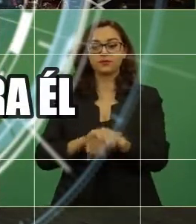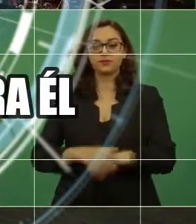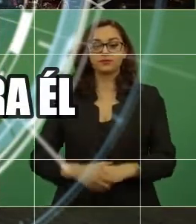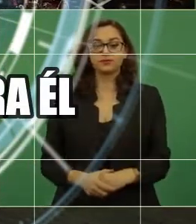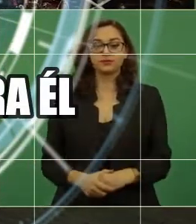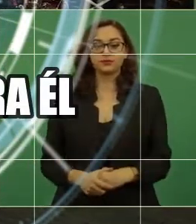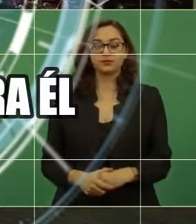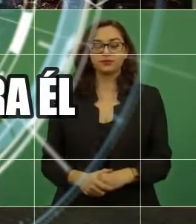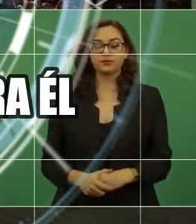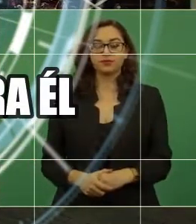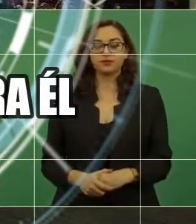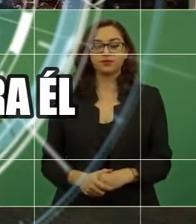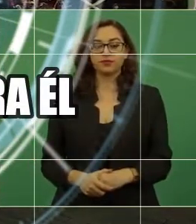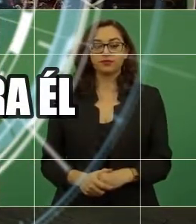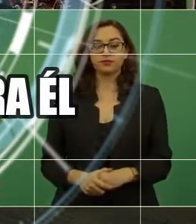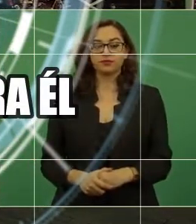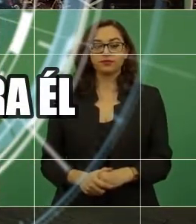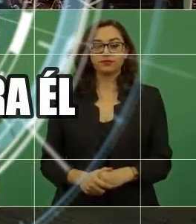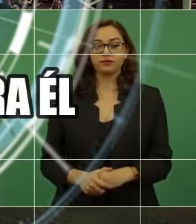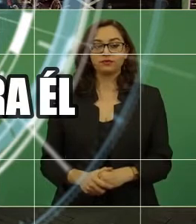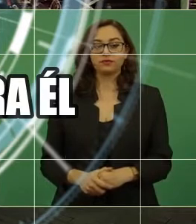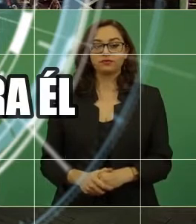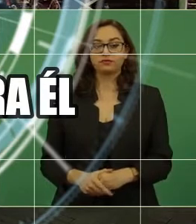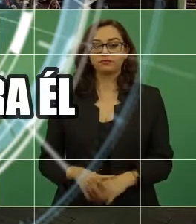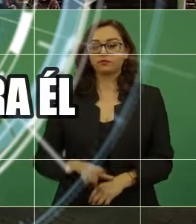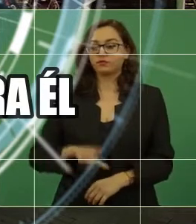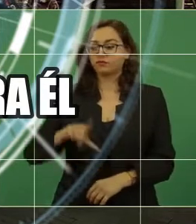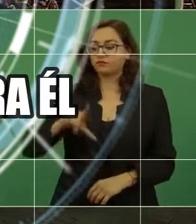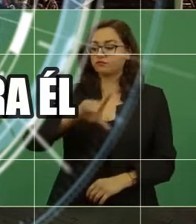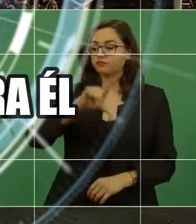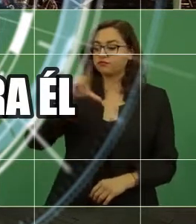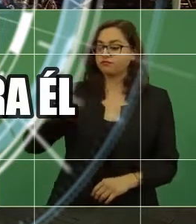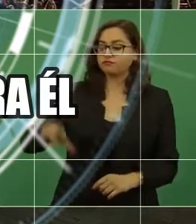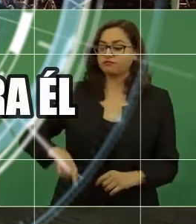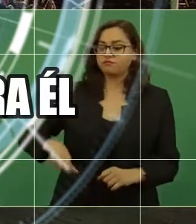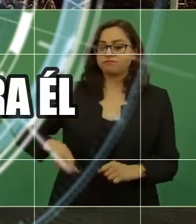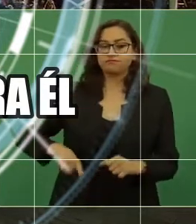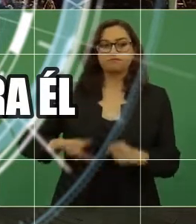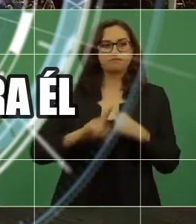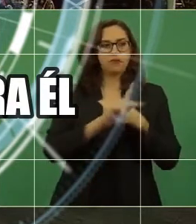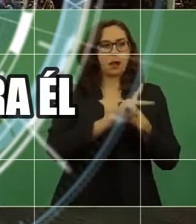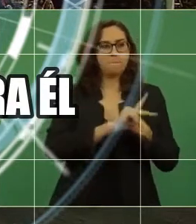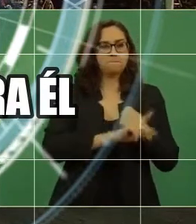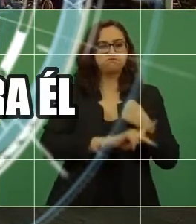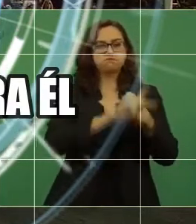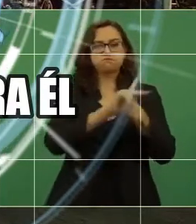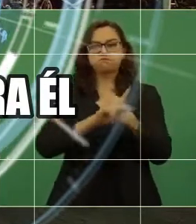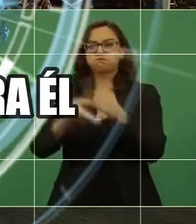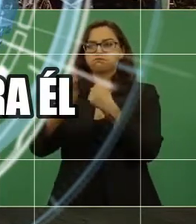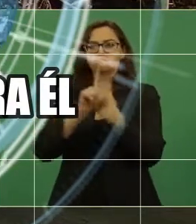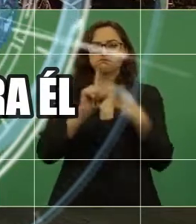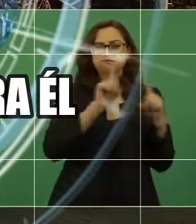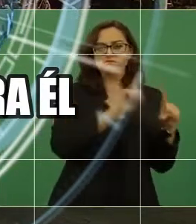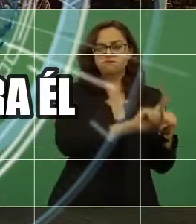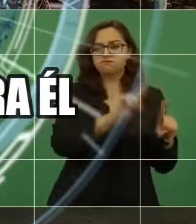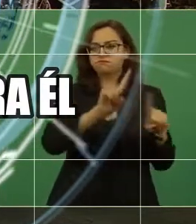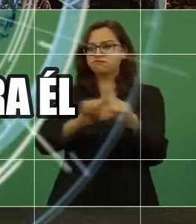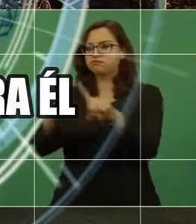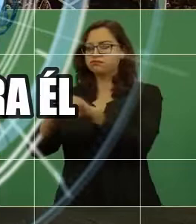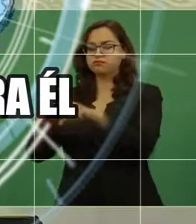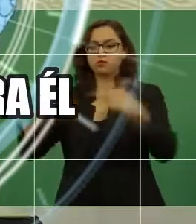representantes de gobiernos de pueblos amigos de mexico